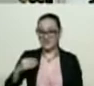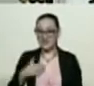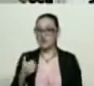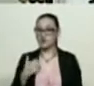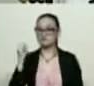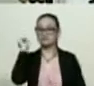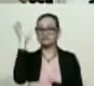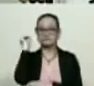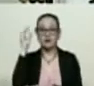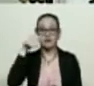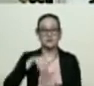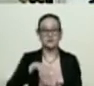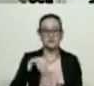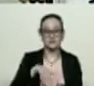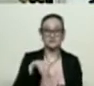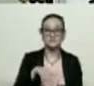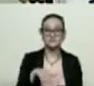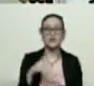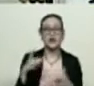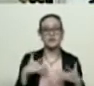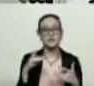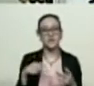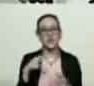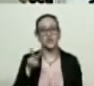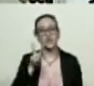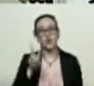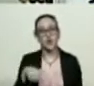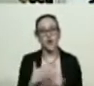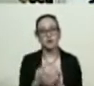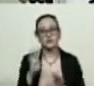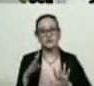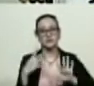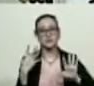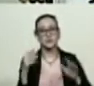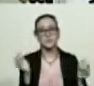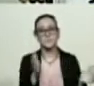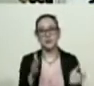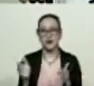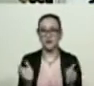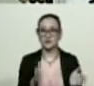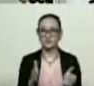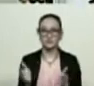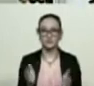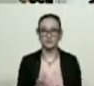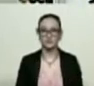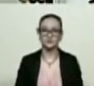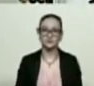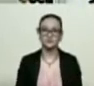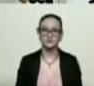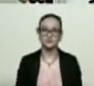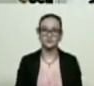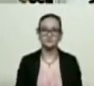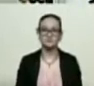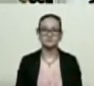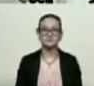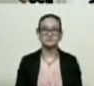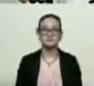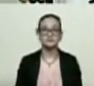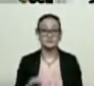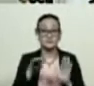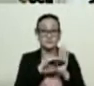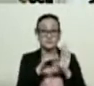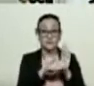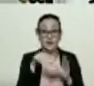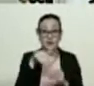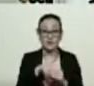estas actividades se realizarán entre el 2 y el 19 de marzo ahora bien las garantías electorales